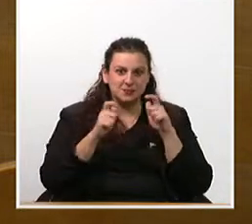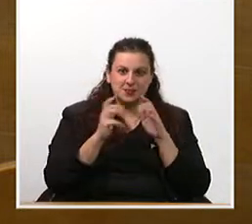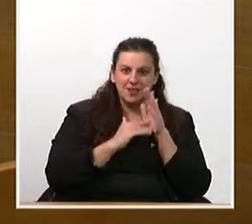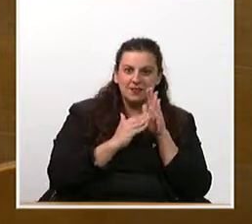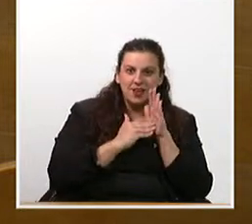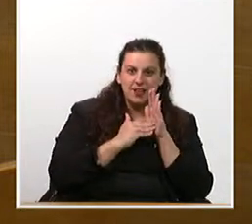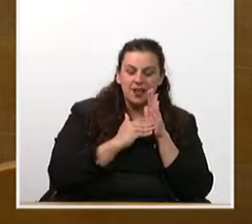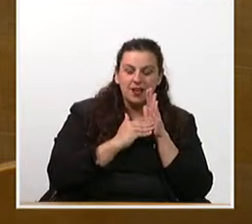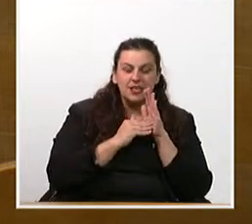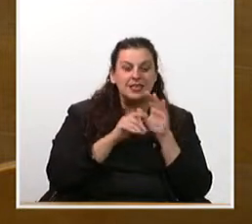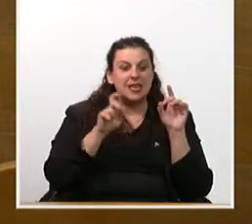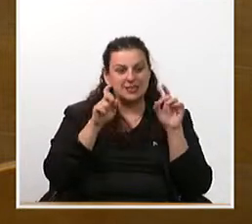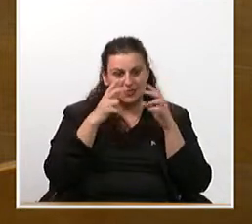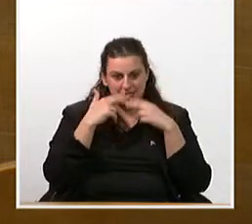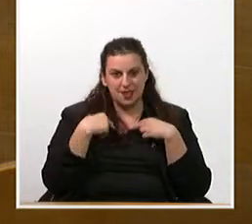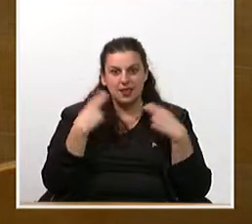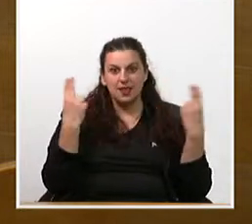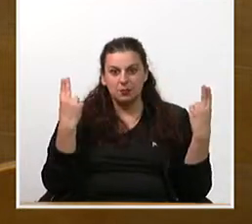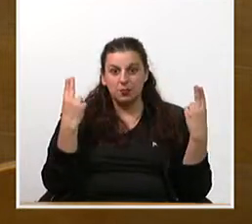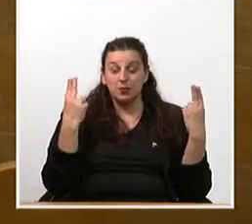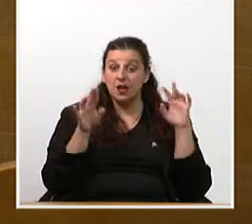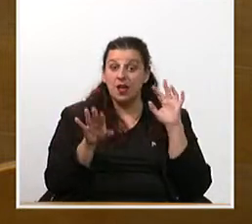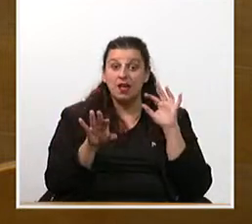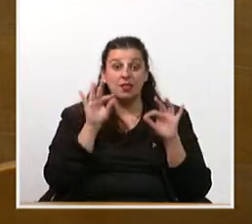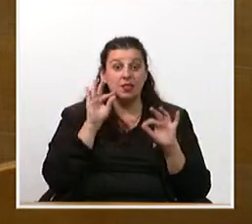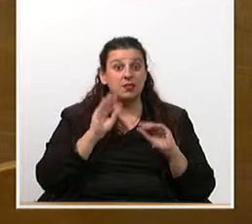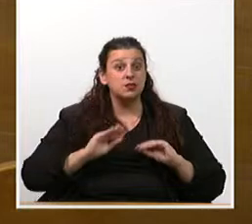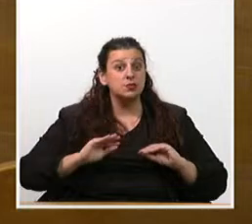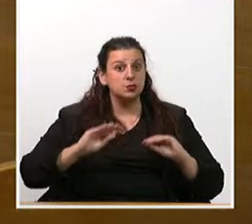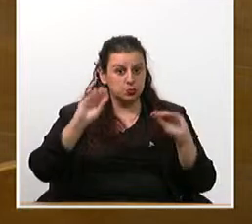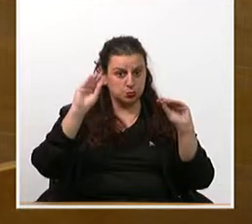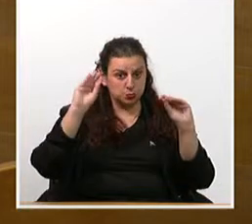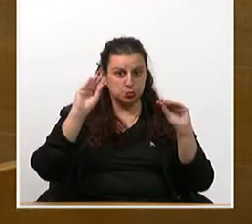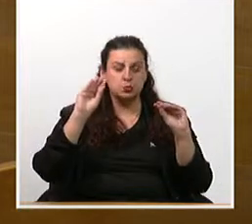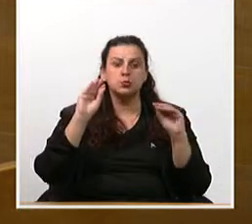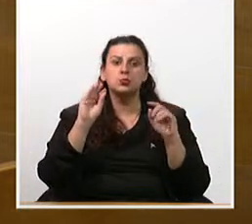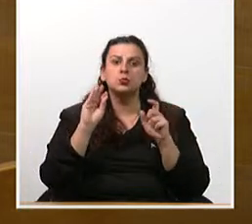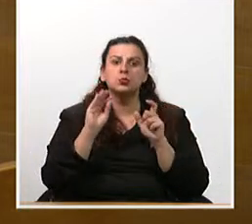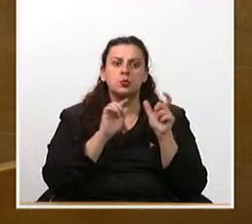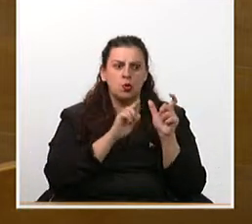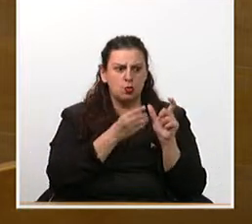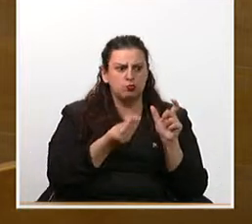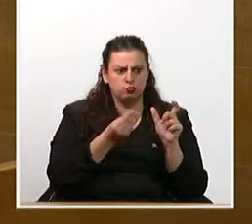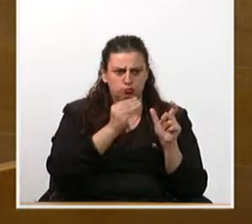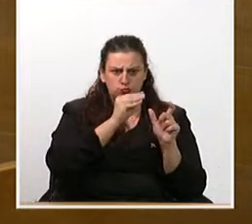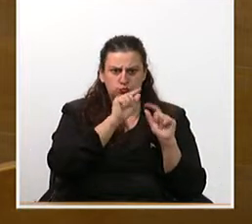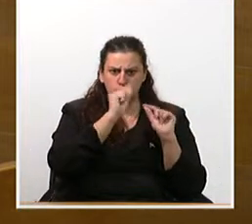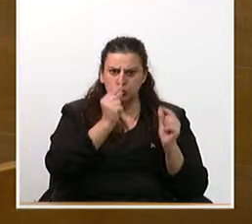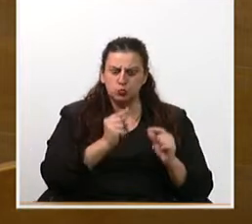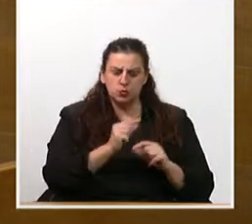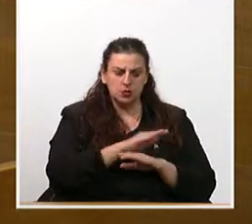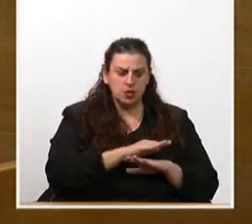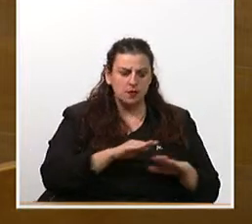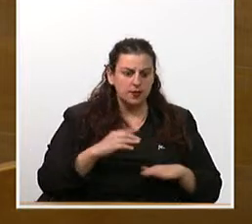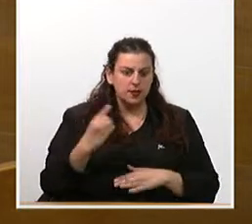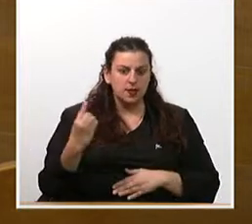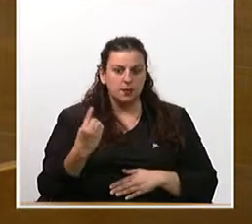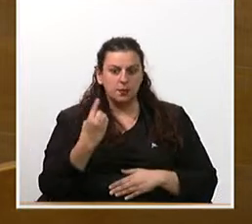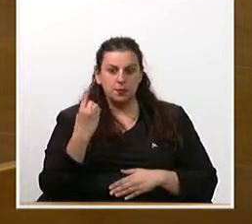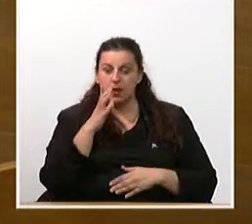esñ públic les decision con increment de la partida presupuestaria de infantil y primaria Per la